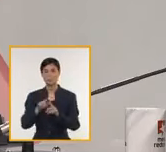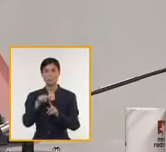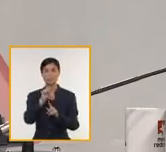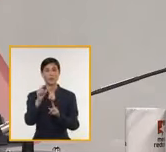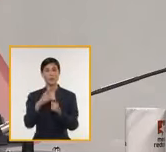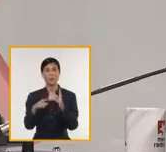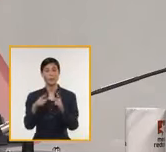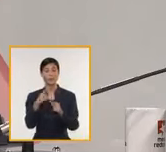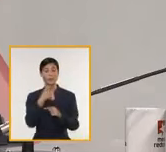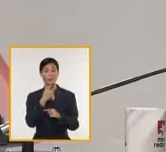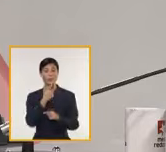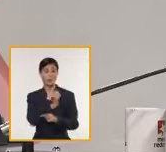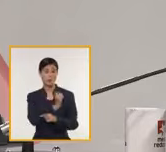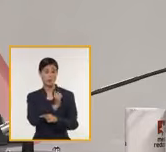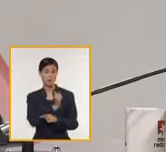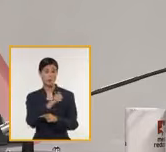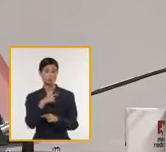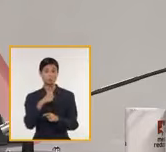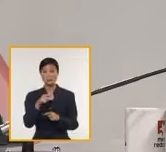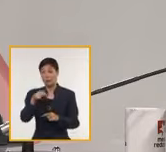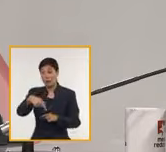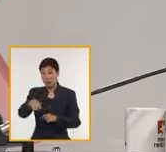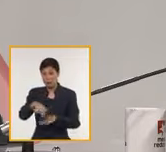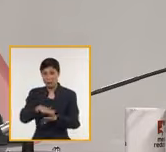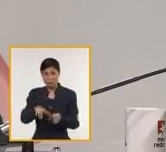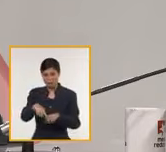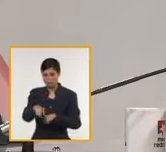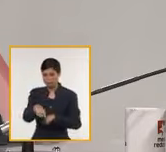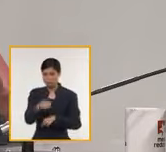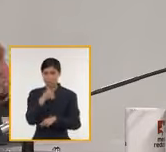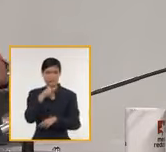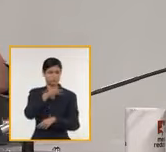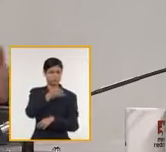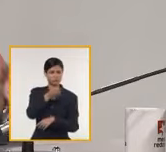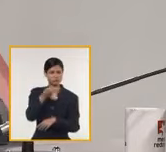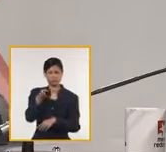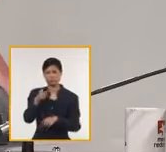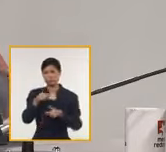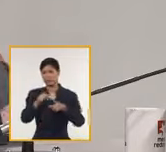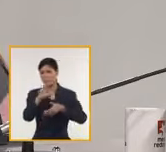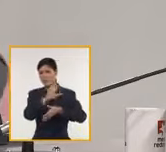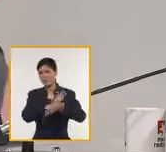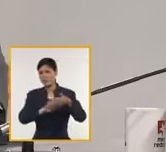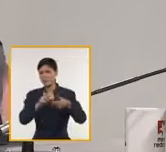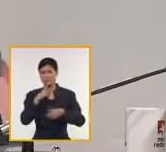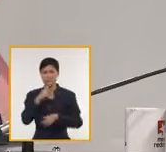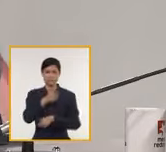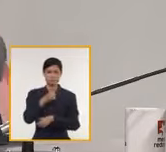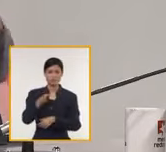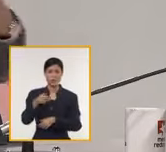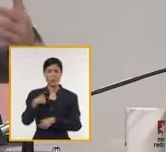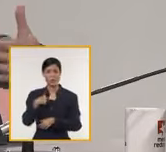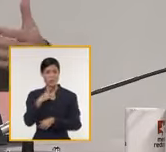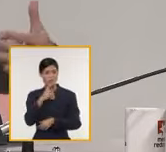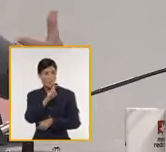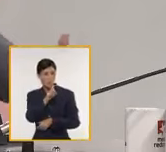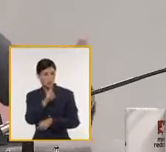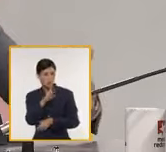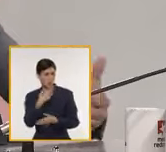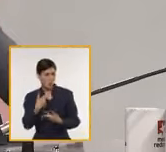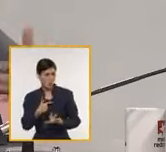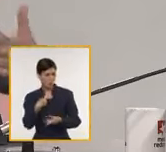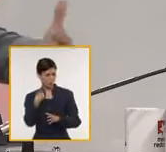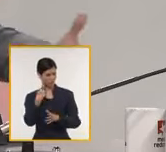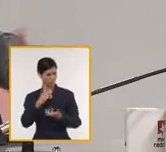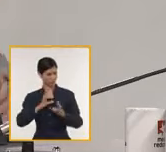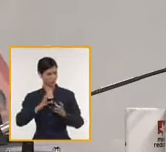Venezuela, que ahora realizará una gira ahora pronto por América Latina. ¿Cómo valoras la figura tú de Marco Rubio, al quien